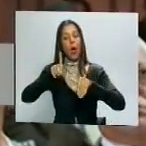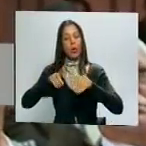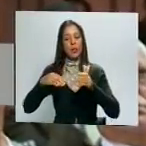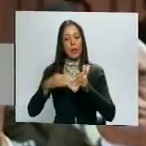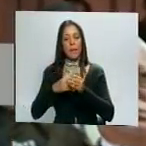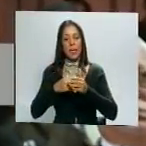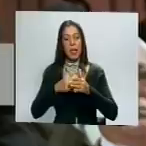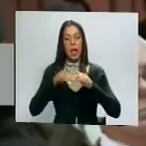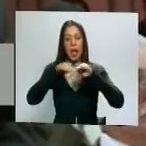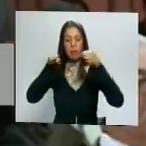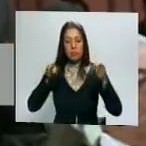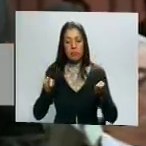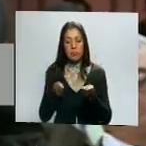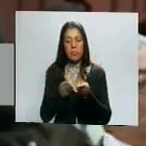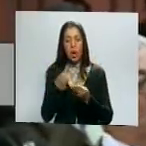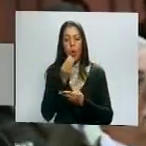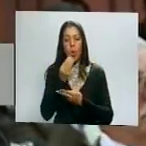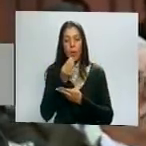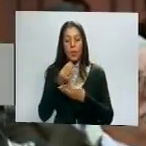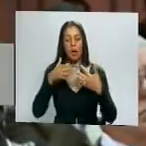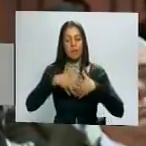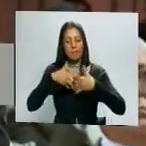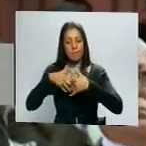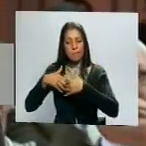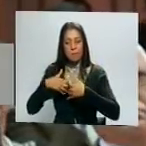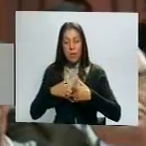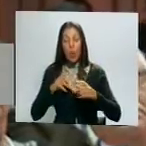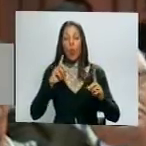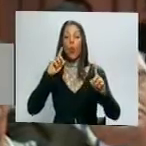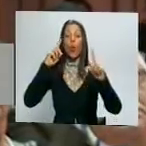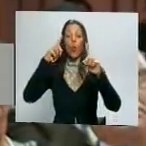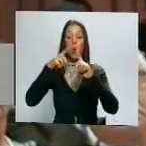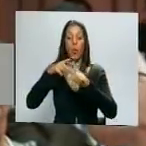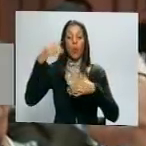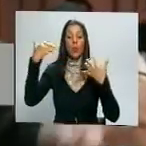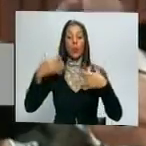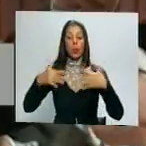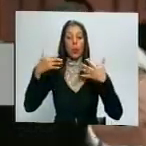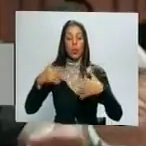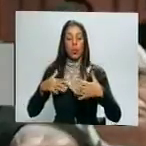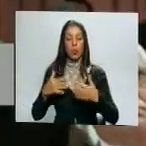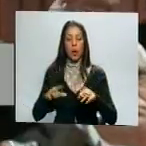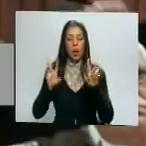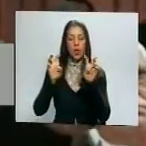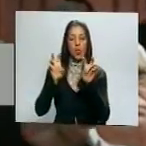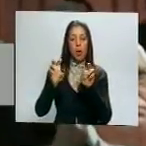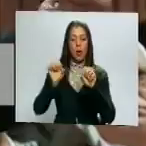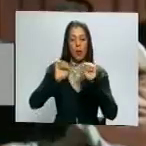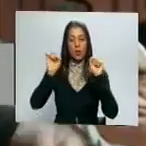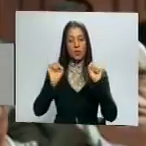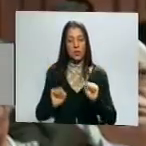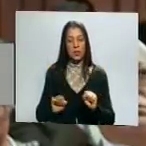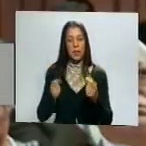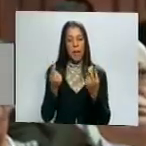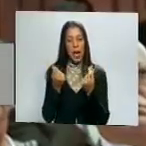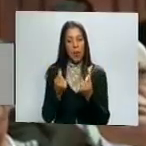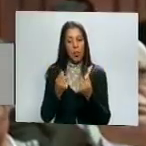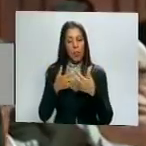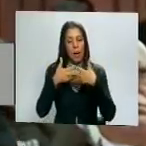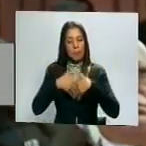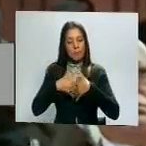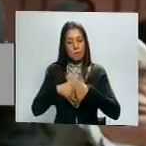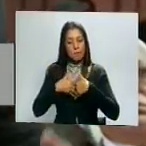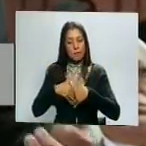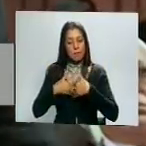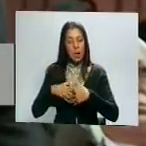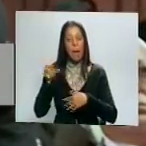produciendo, y que tenemos un gran reto en el marco de ese nuevo sistema económico productivo de